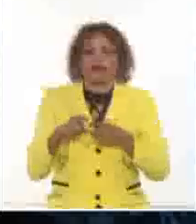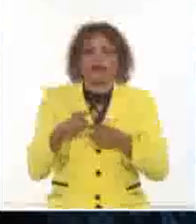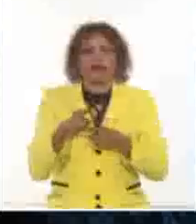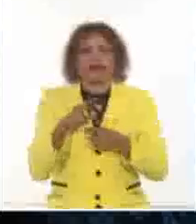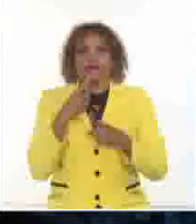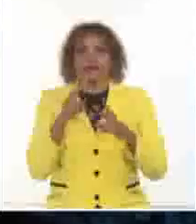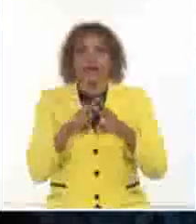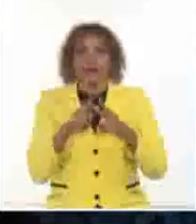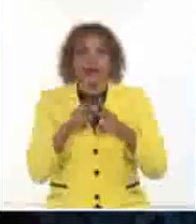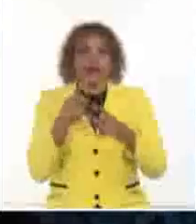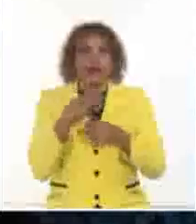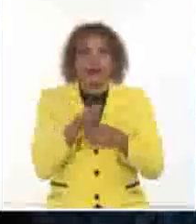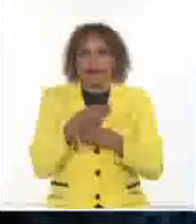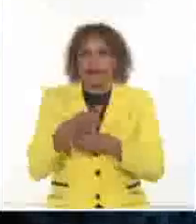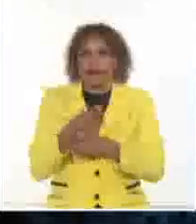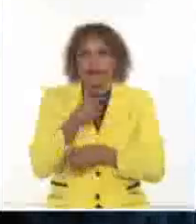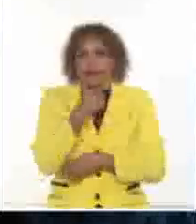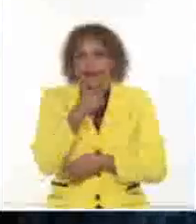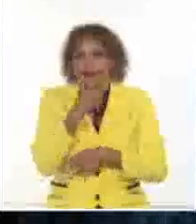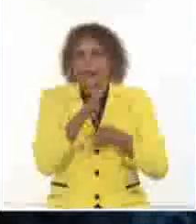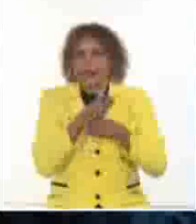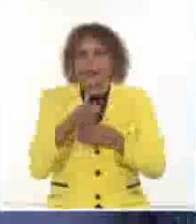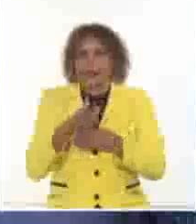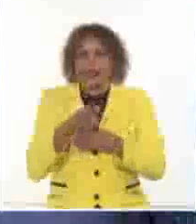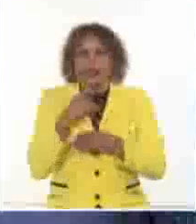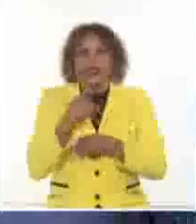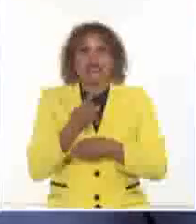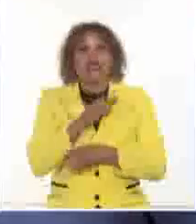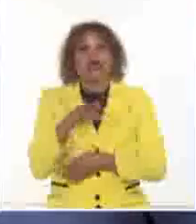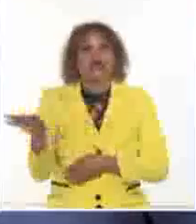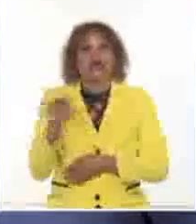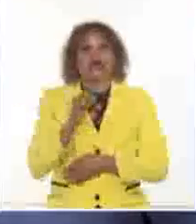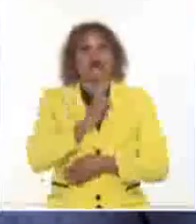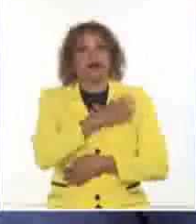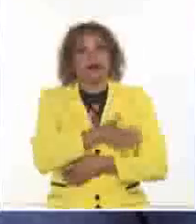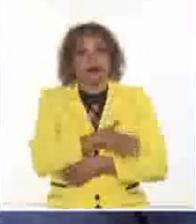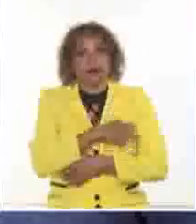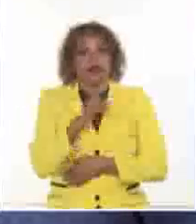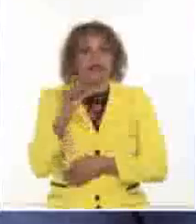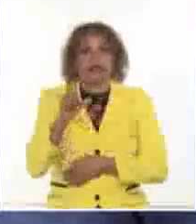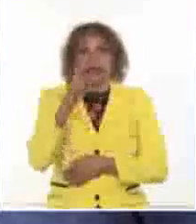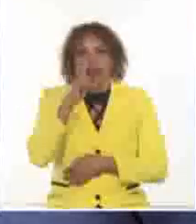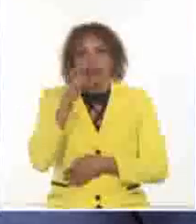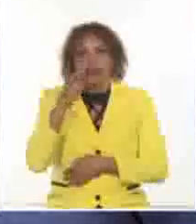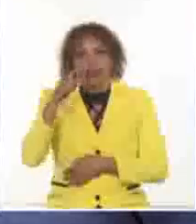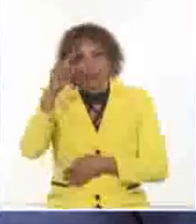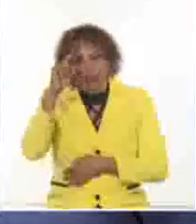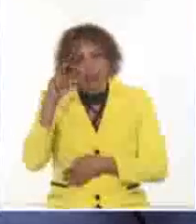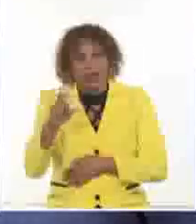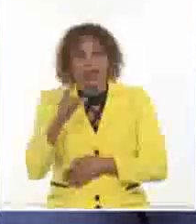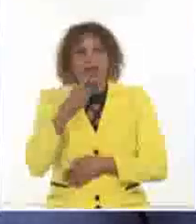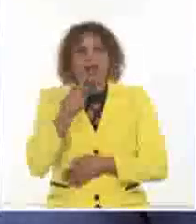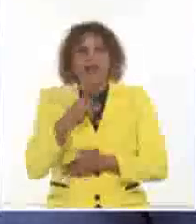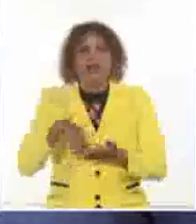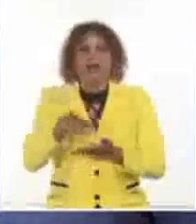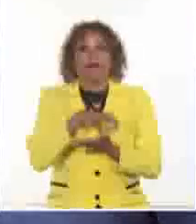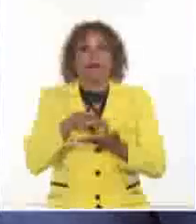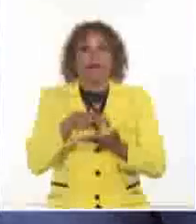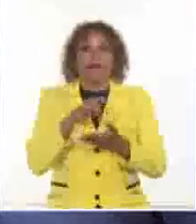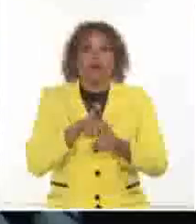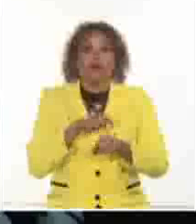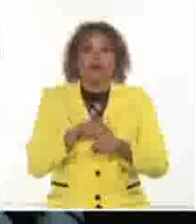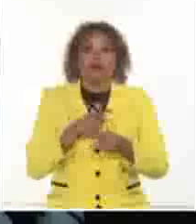destacada compositora e instrumentista palestina invitada por el CNSEX en el contexto de la Jornada Cubana contra la Homofobia y